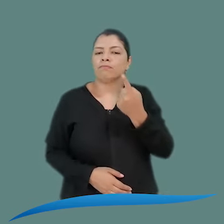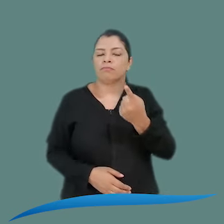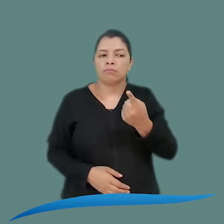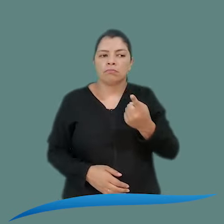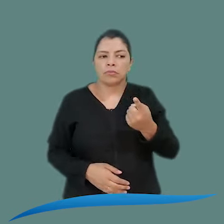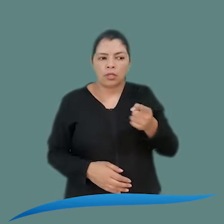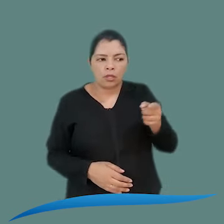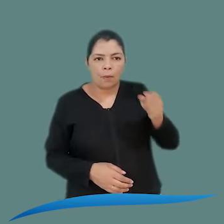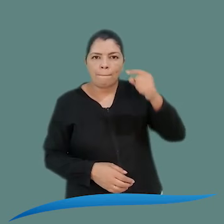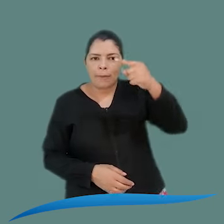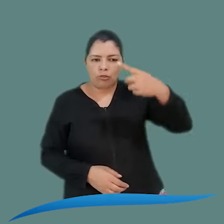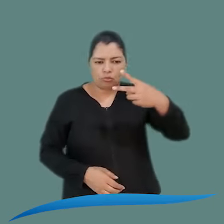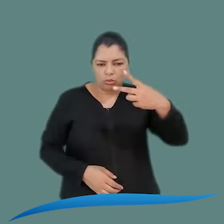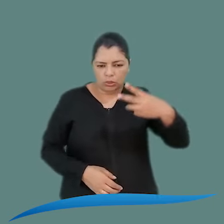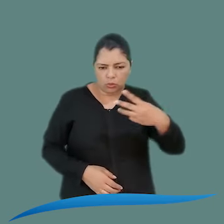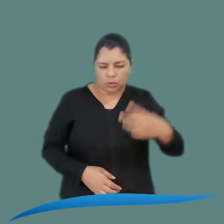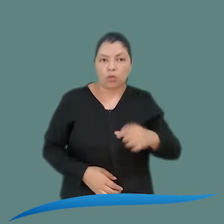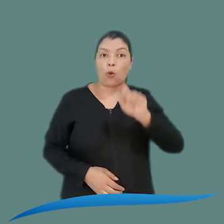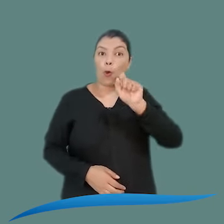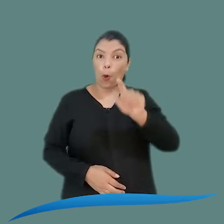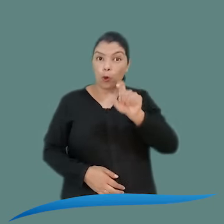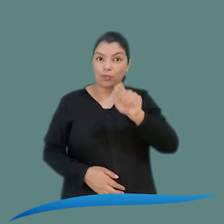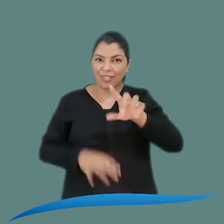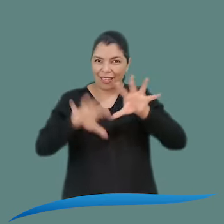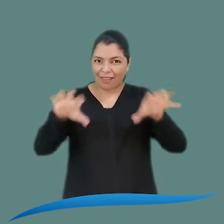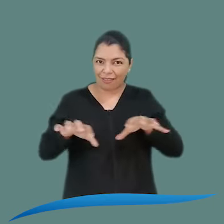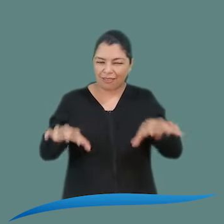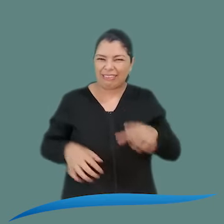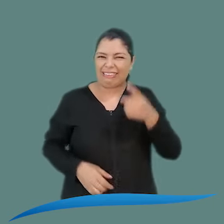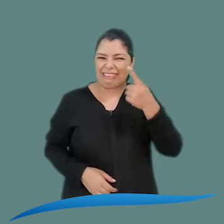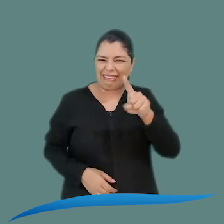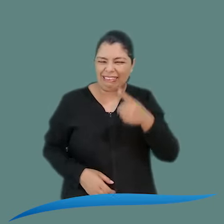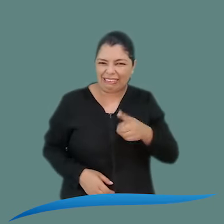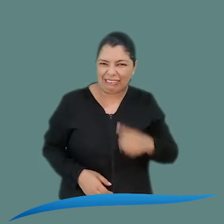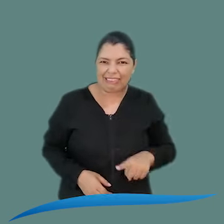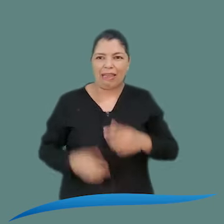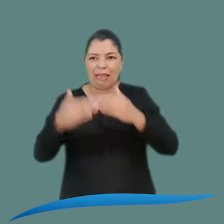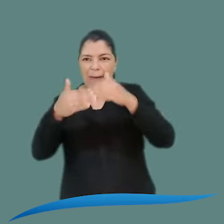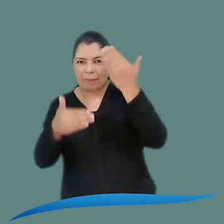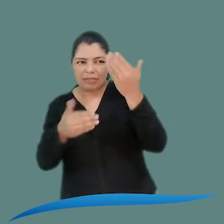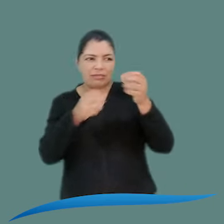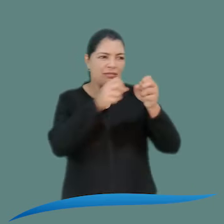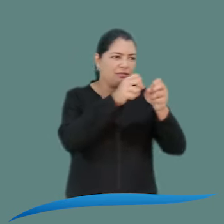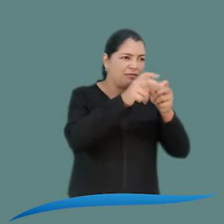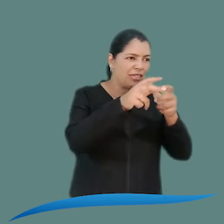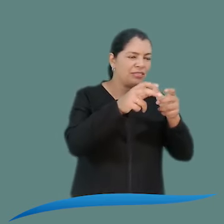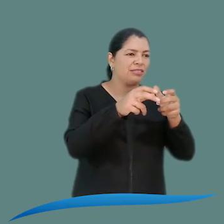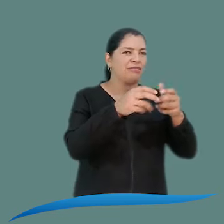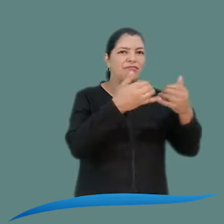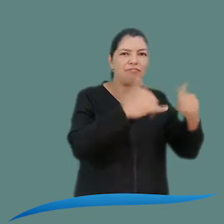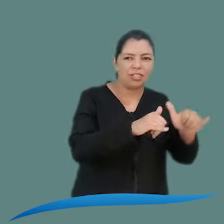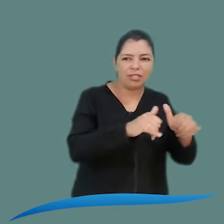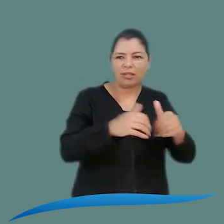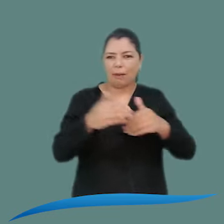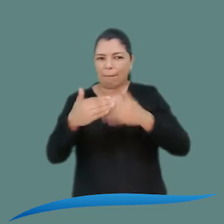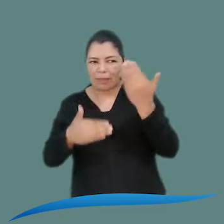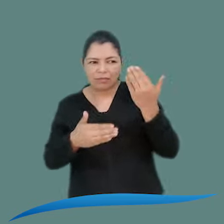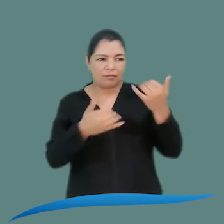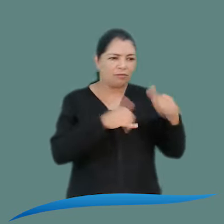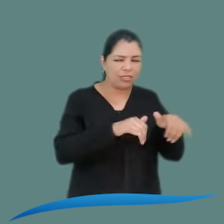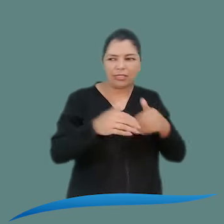muy cuidadosos en comprender de qué se trata cada una de estas 11 actividades y respetar sus tiempos de inicio y de